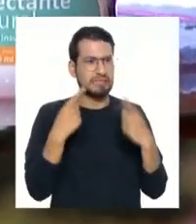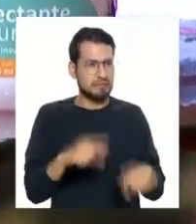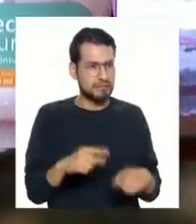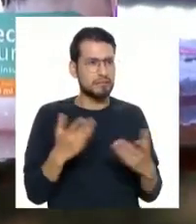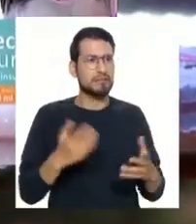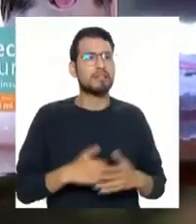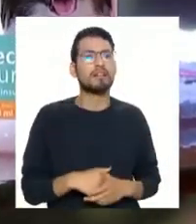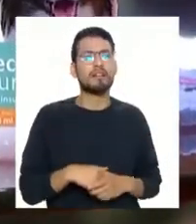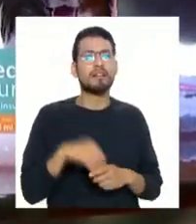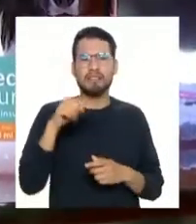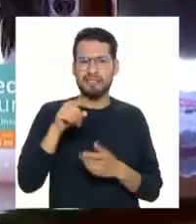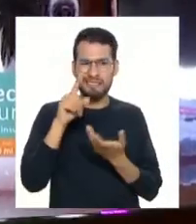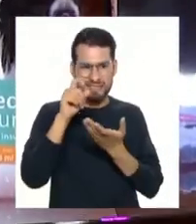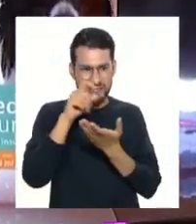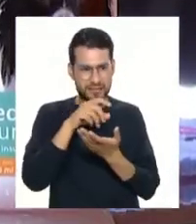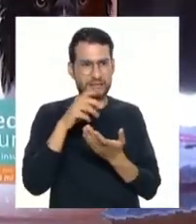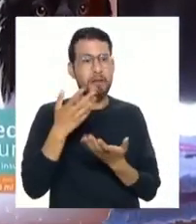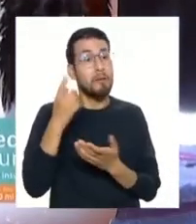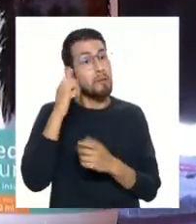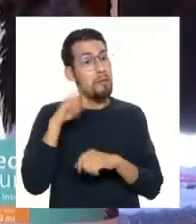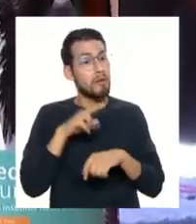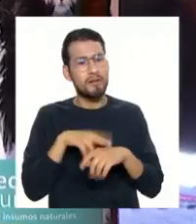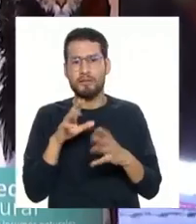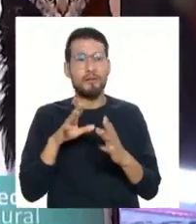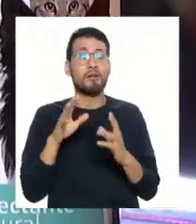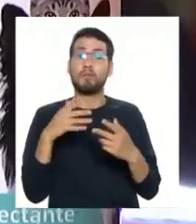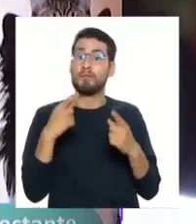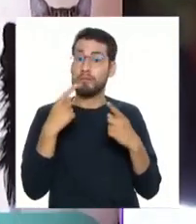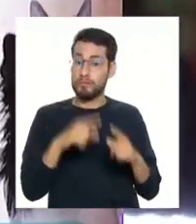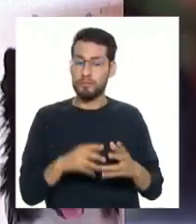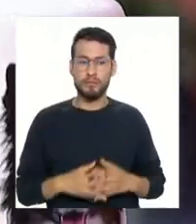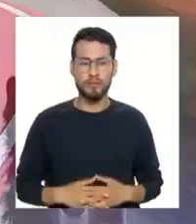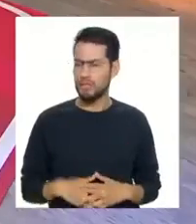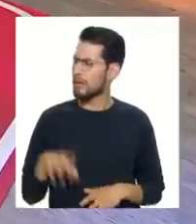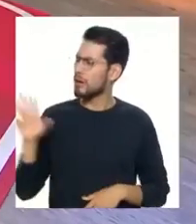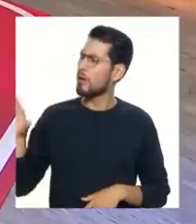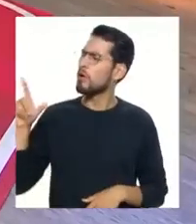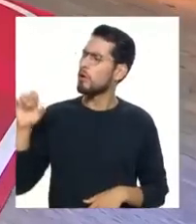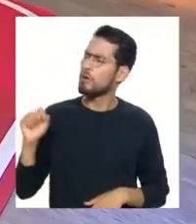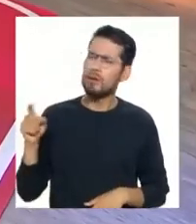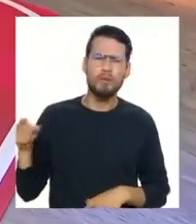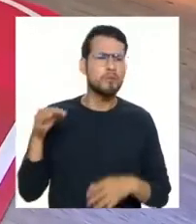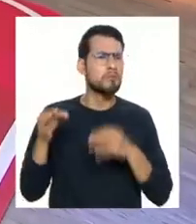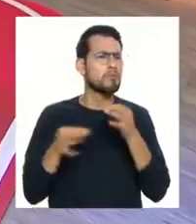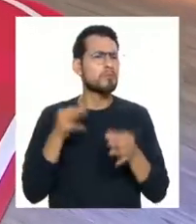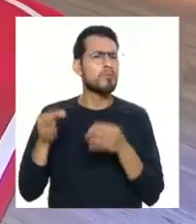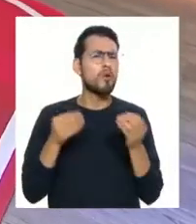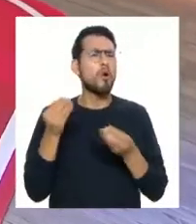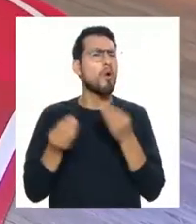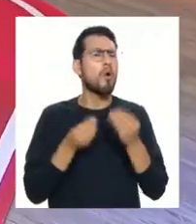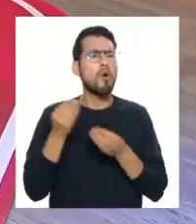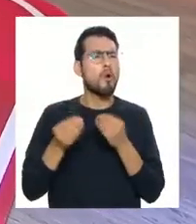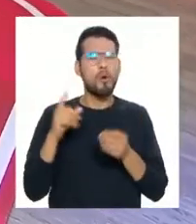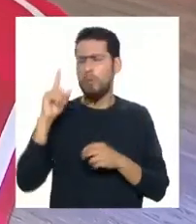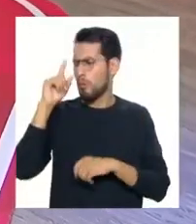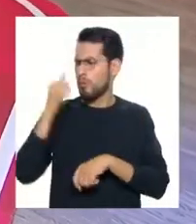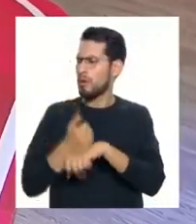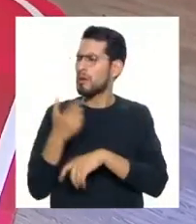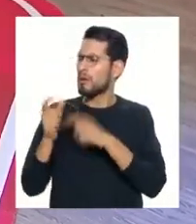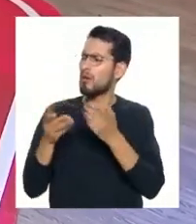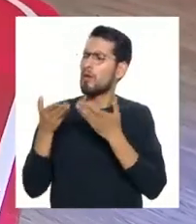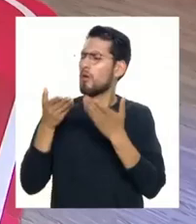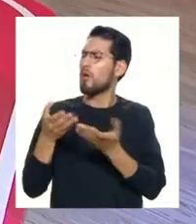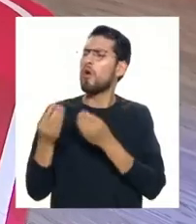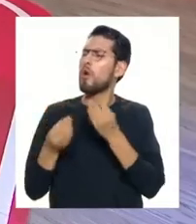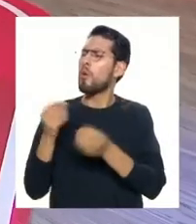pues, con los desinfectantes convencionales y tradicionales que tenemos. Claro. Ahora, Luis, cuéntanos un poquito cómo llega este producto a la gente, de qué